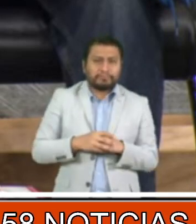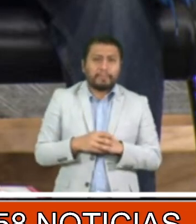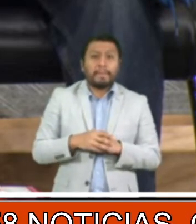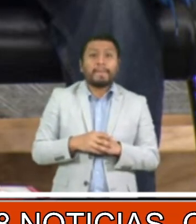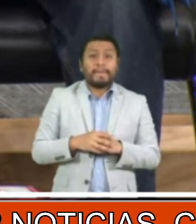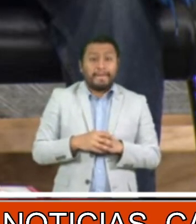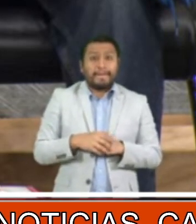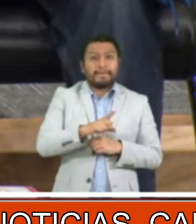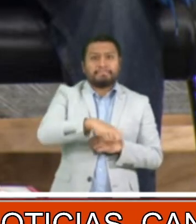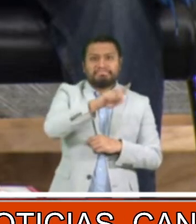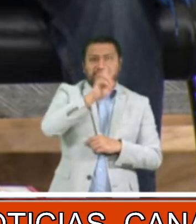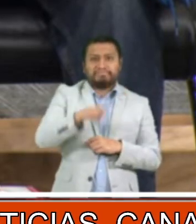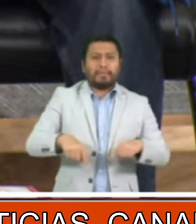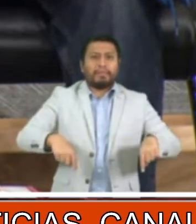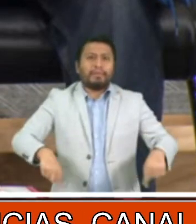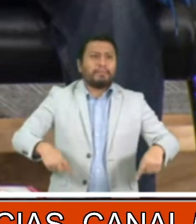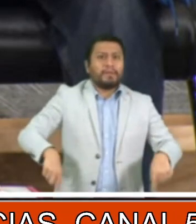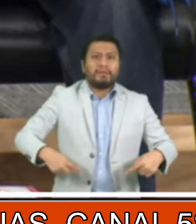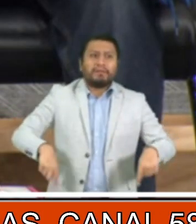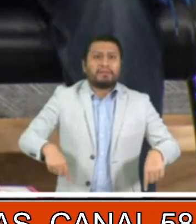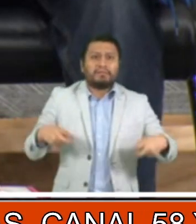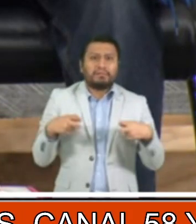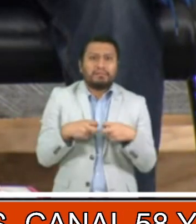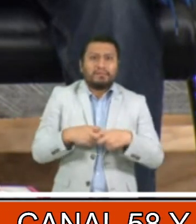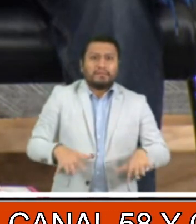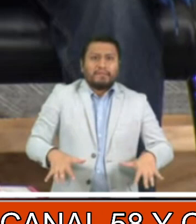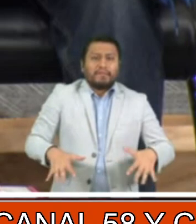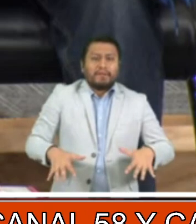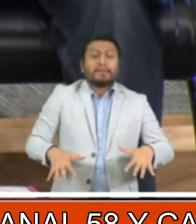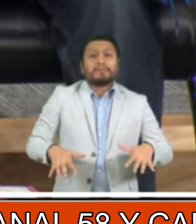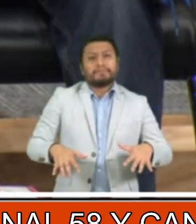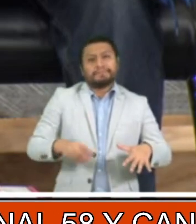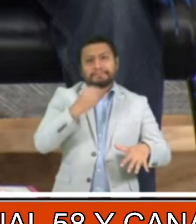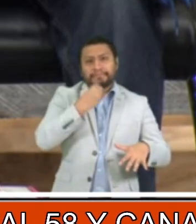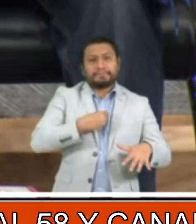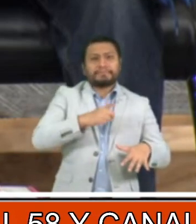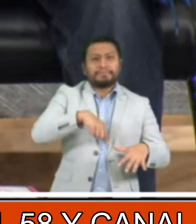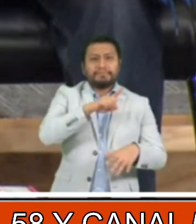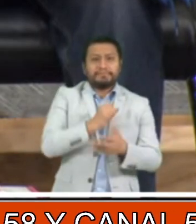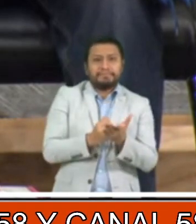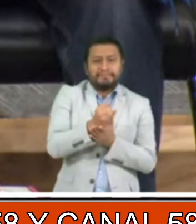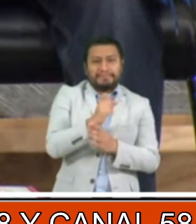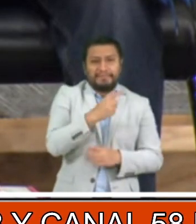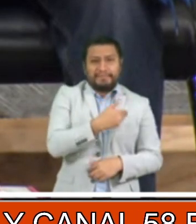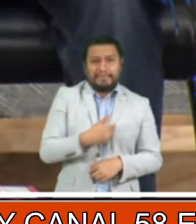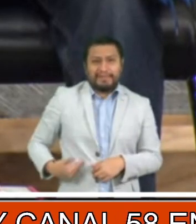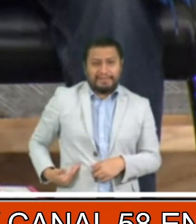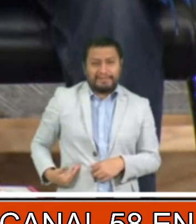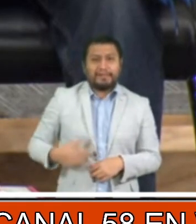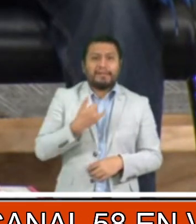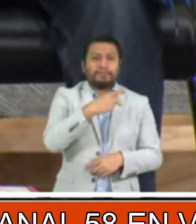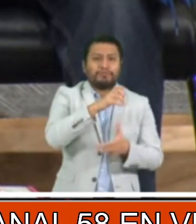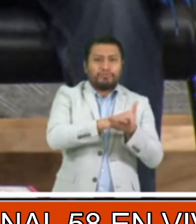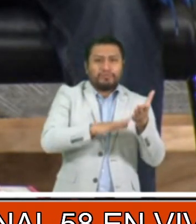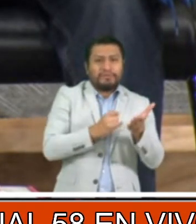Tanto les temblaron las piernas y los brazos que tuvieron que recular de su decisión del presidente Vicente Fox y de su primera dama